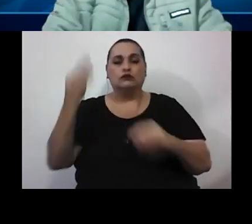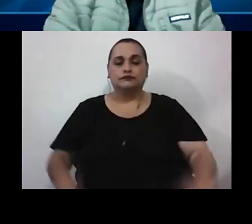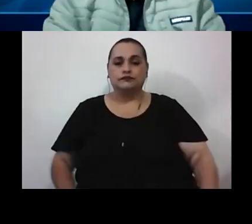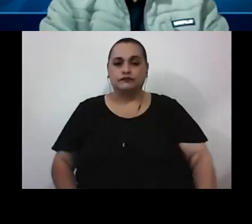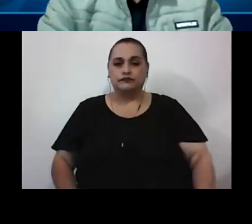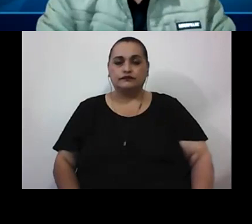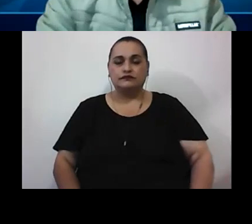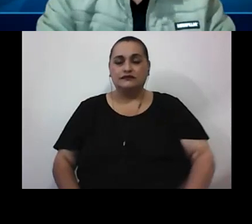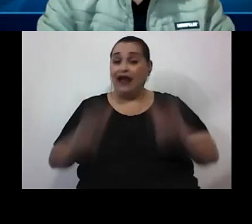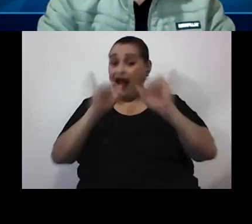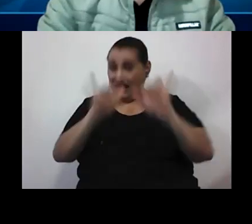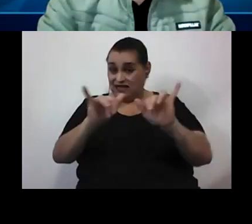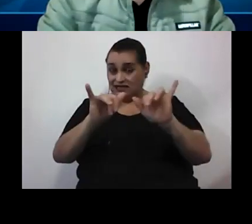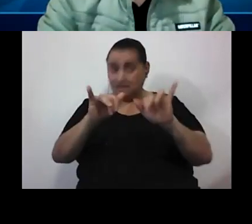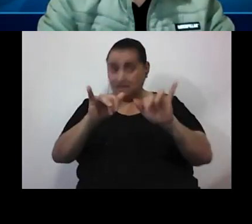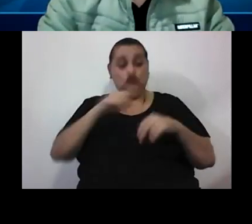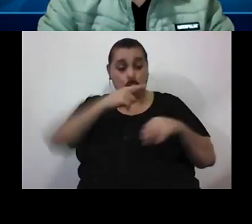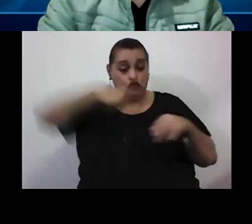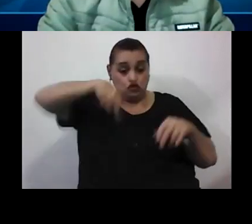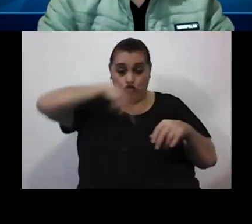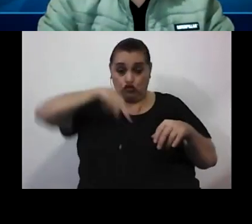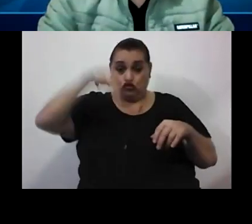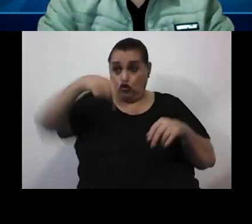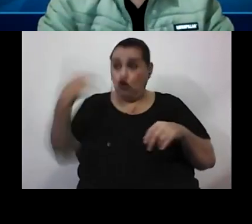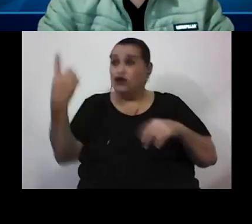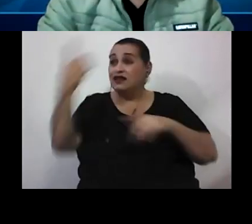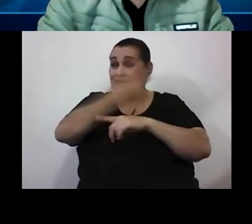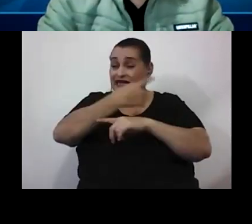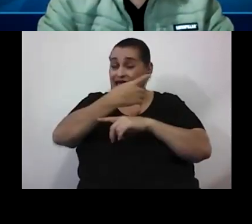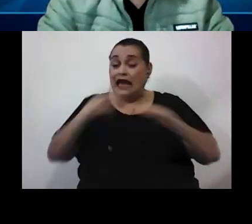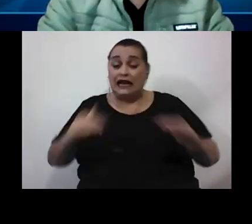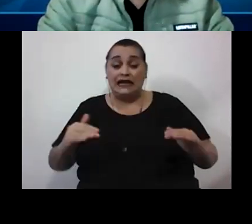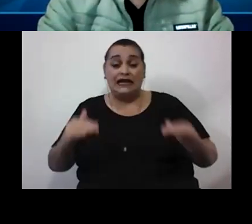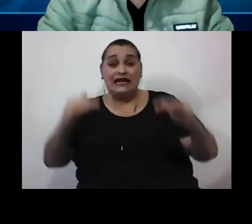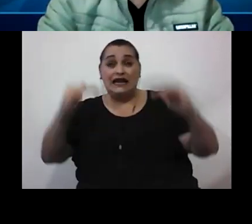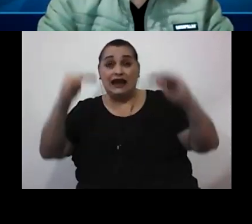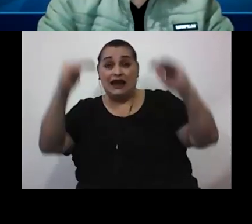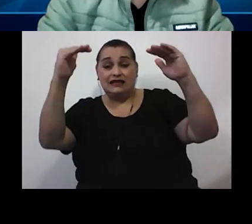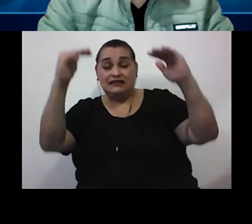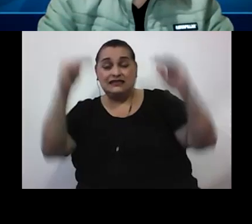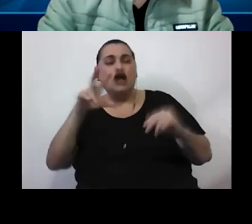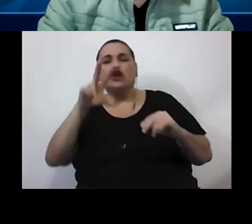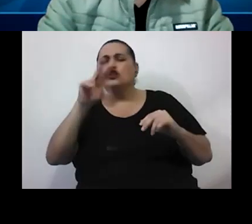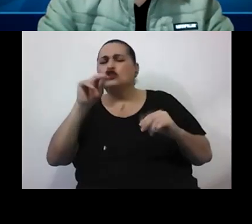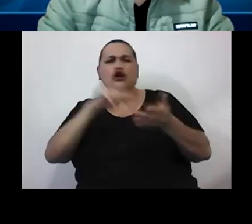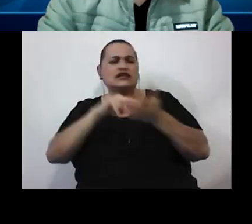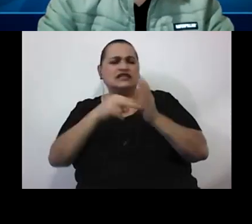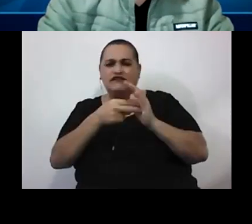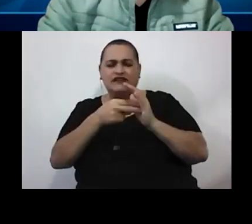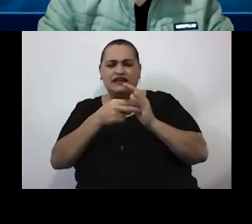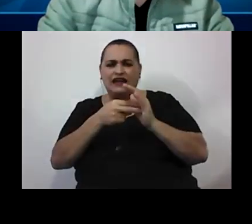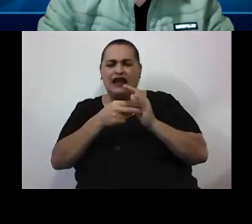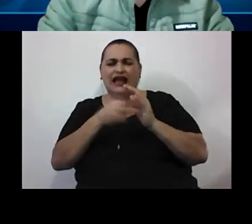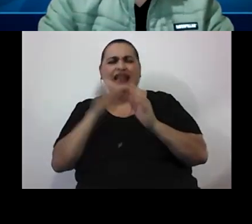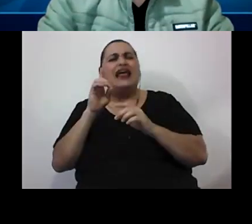Así las cosas para nosotros hoy, pues la crianza no es un destino, sino un recorrido